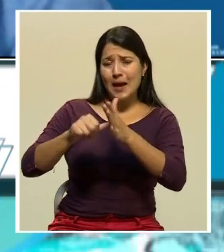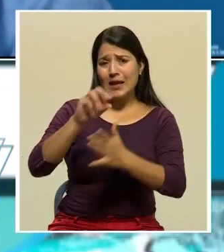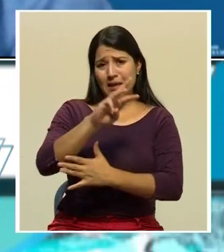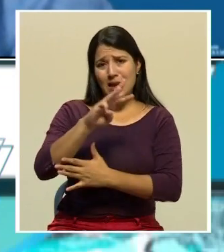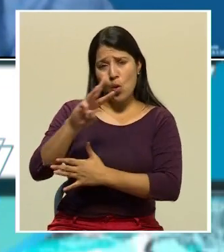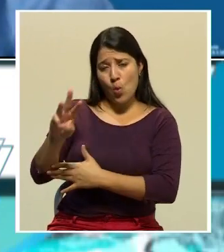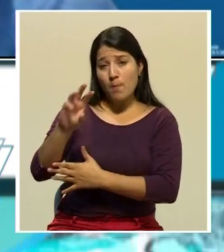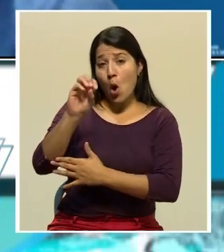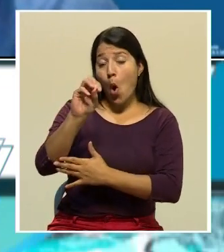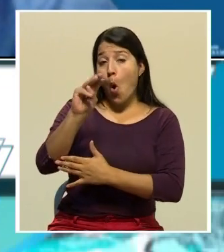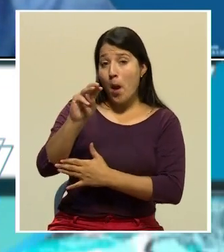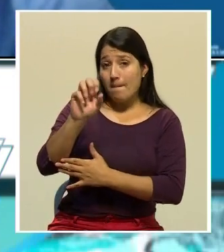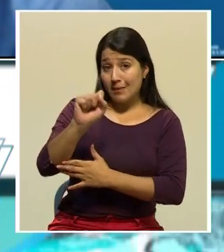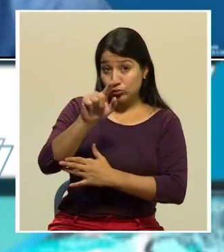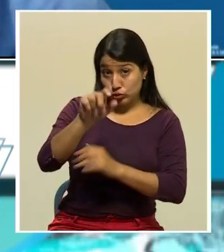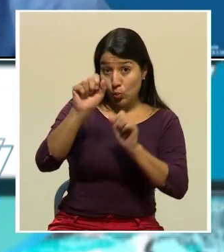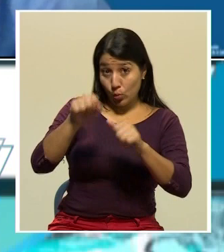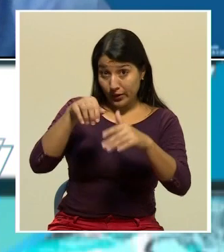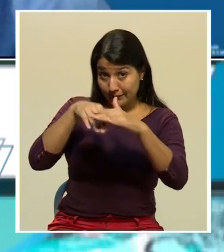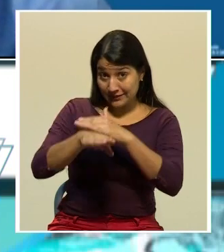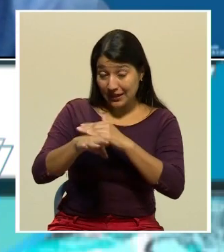saliendo